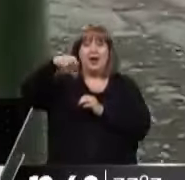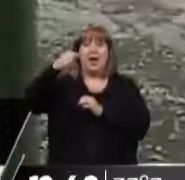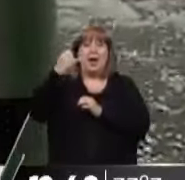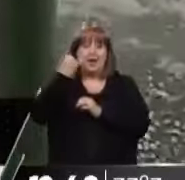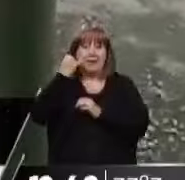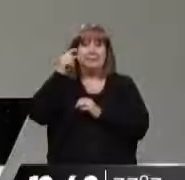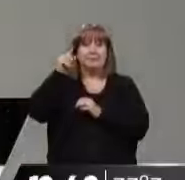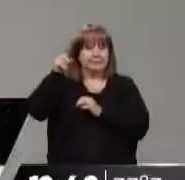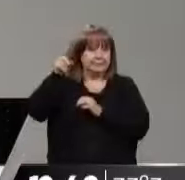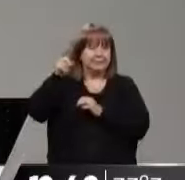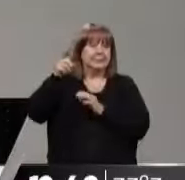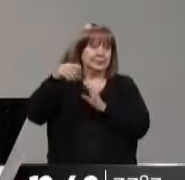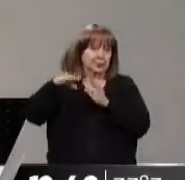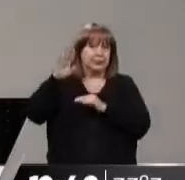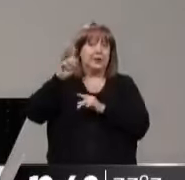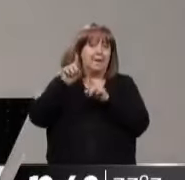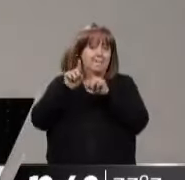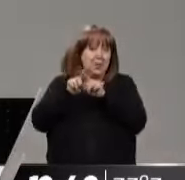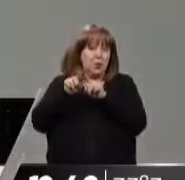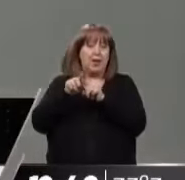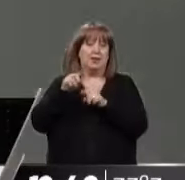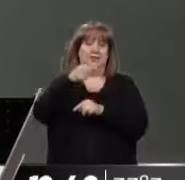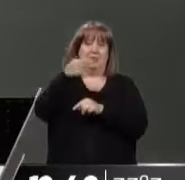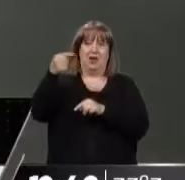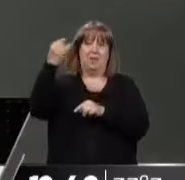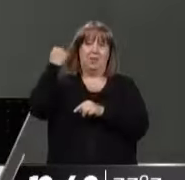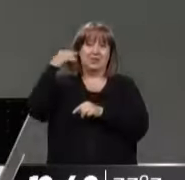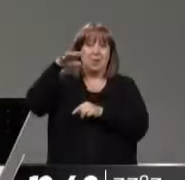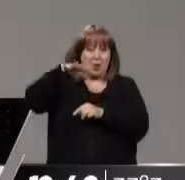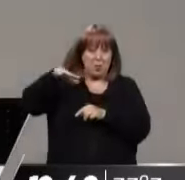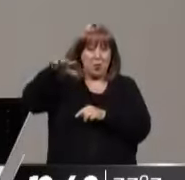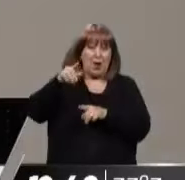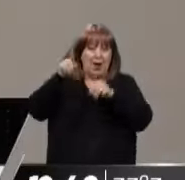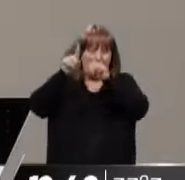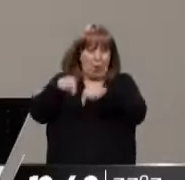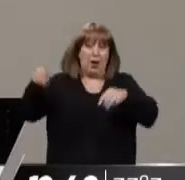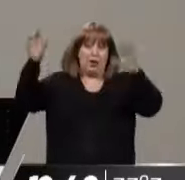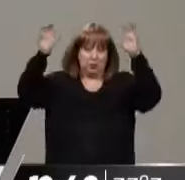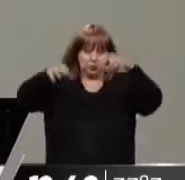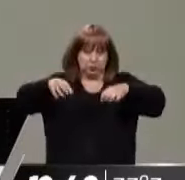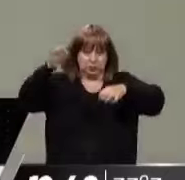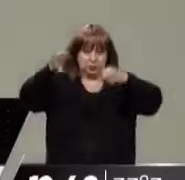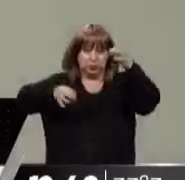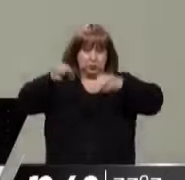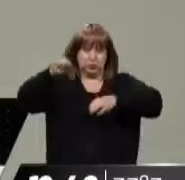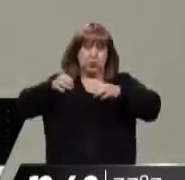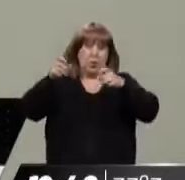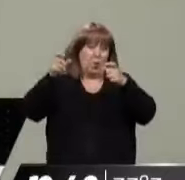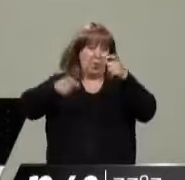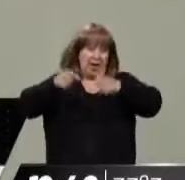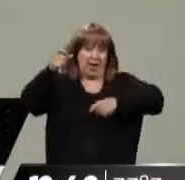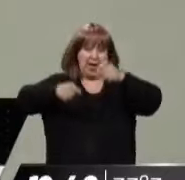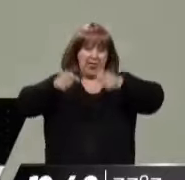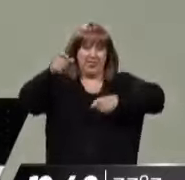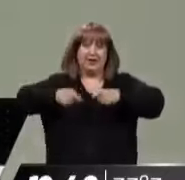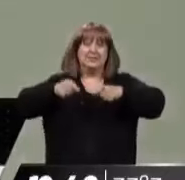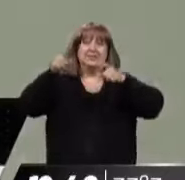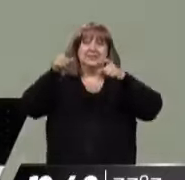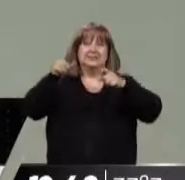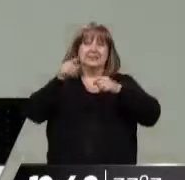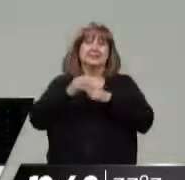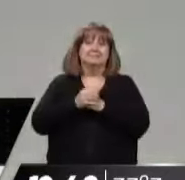en la tormenta muy dañina de la semana pasada. De la semana pasada, sí. Y nuevamente resulta castigada. Como veníamos viendo, sí. la